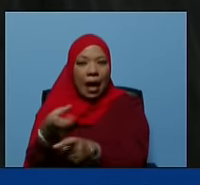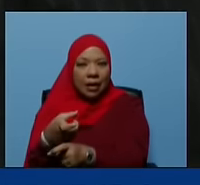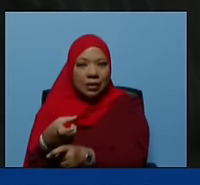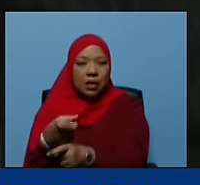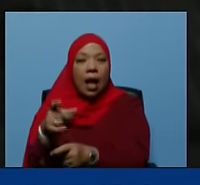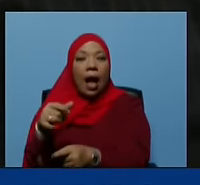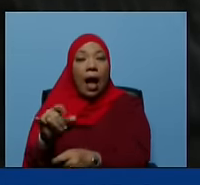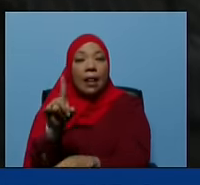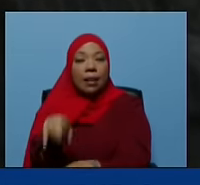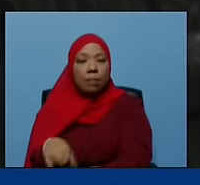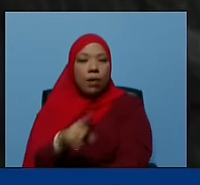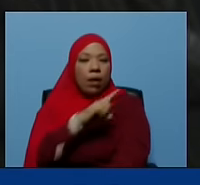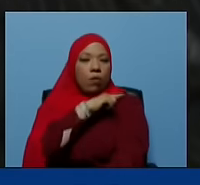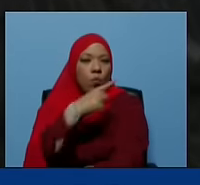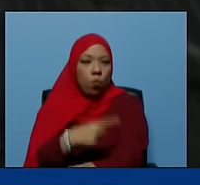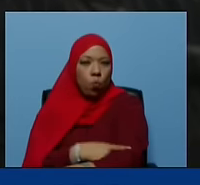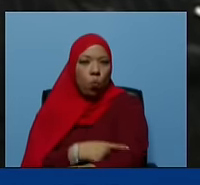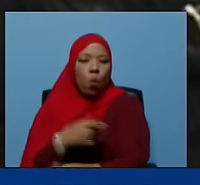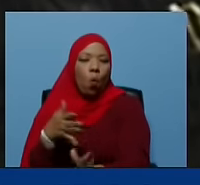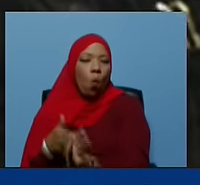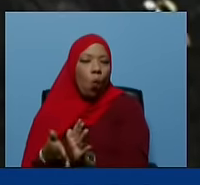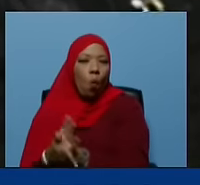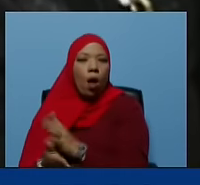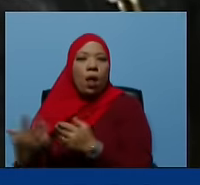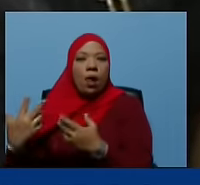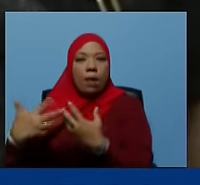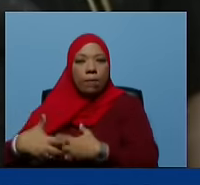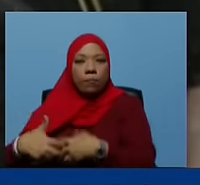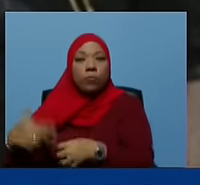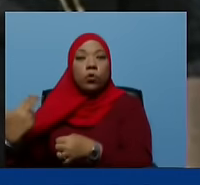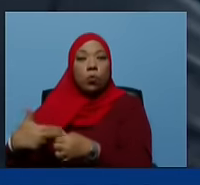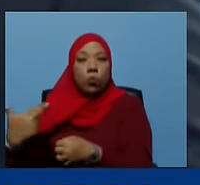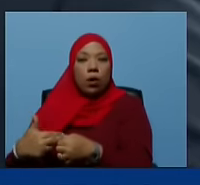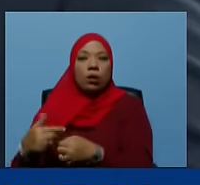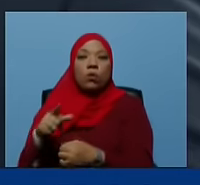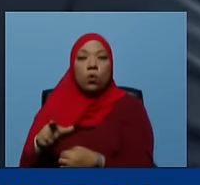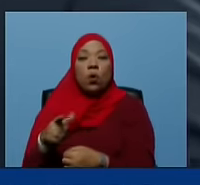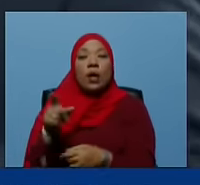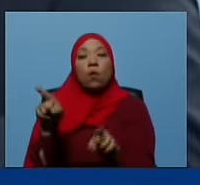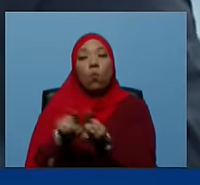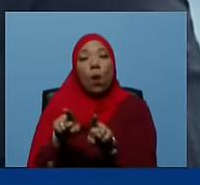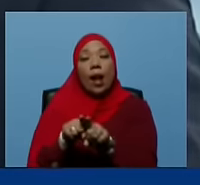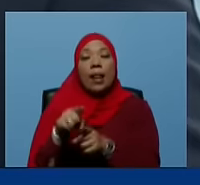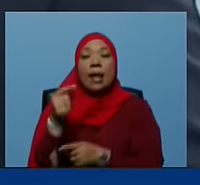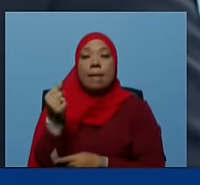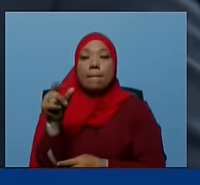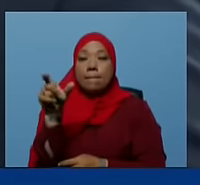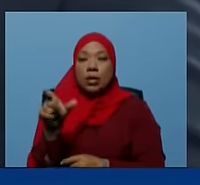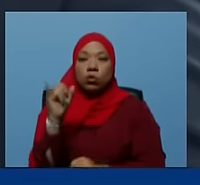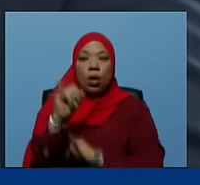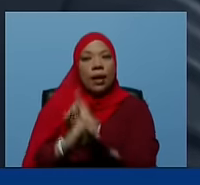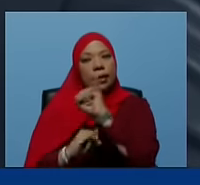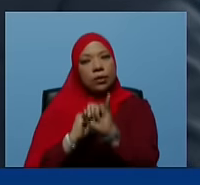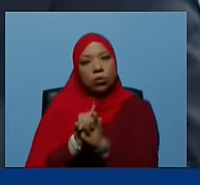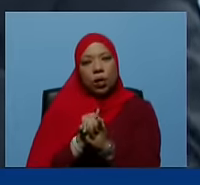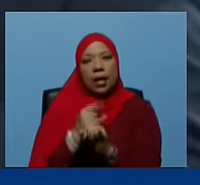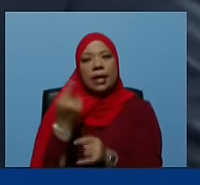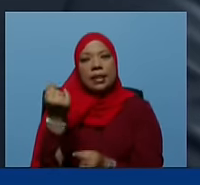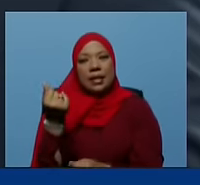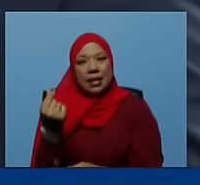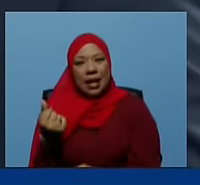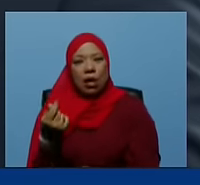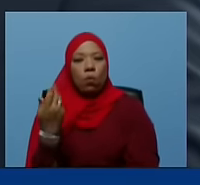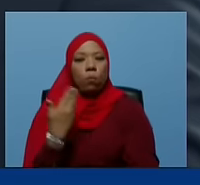que los inversionistas internacionales siguen llegando a Venezuela, siguen viniendo a Venezuela,